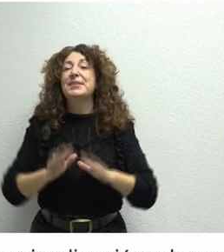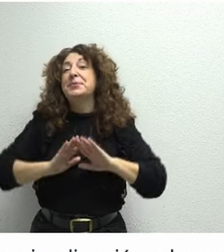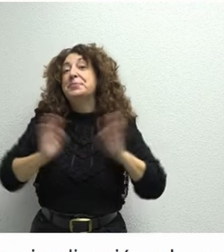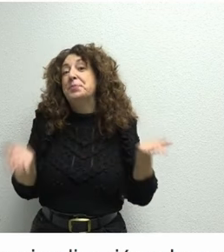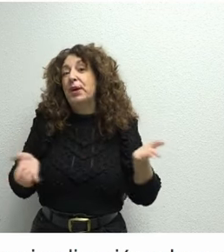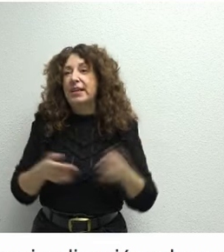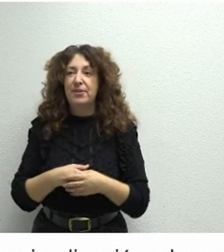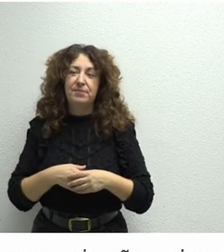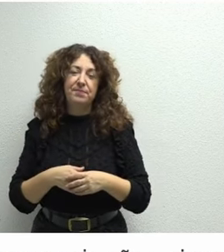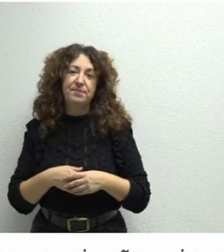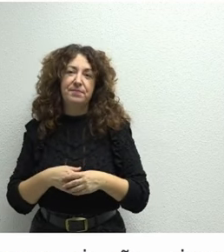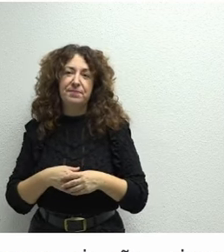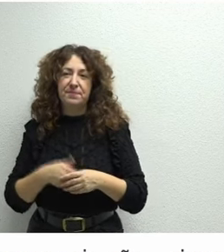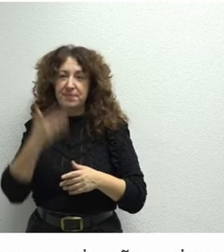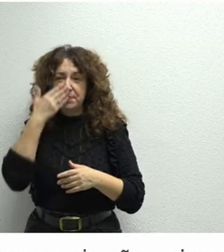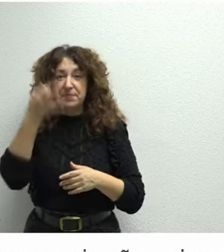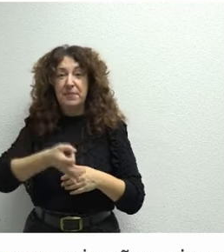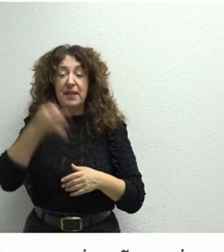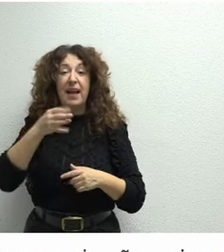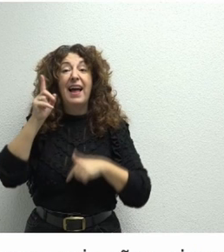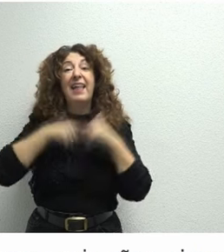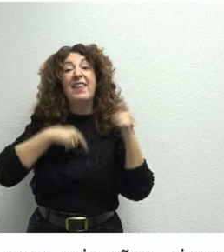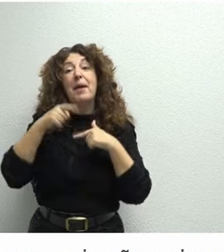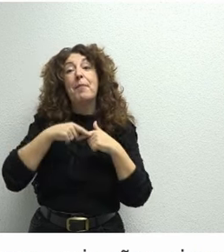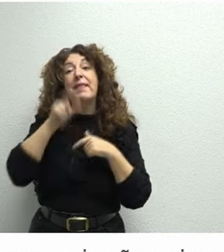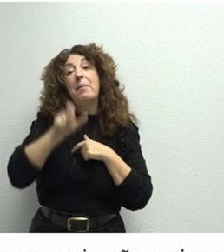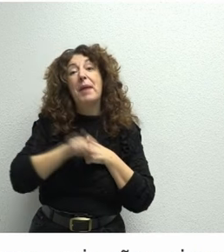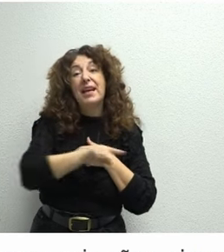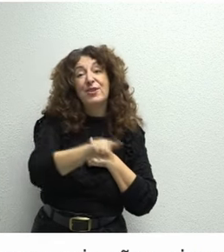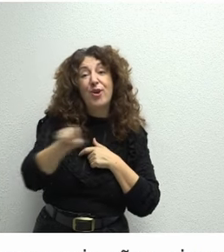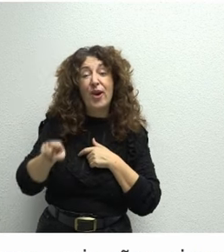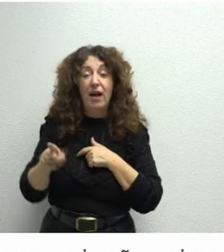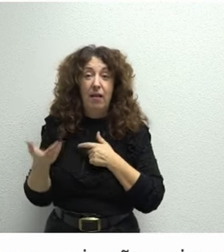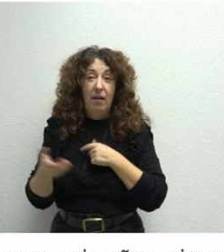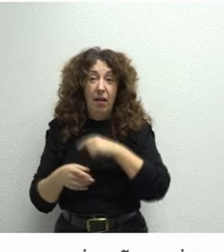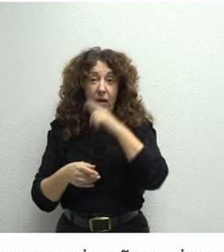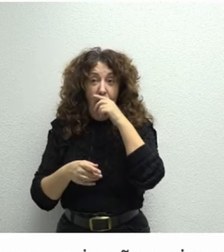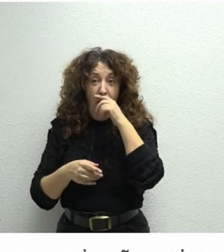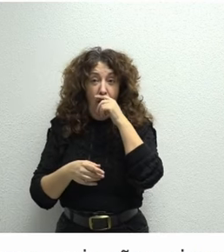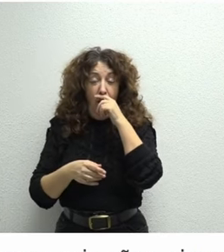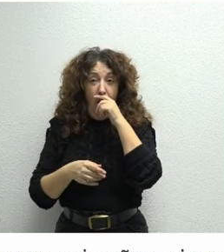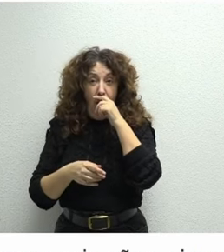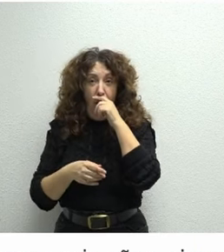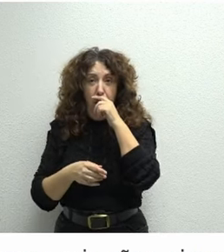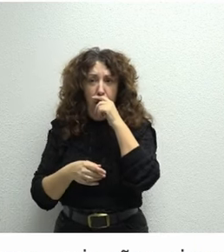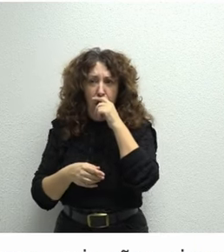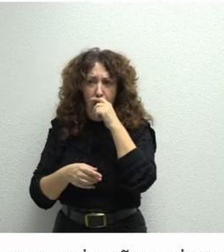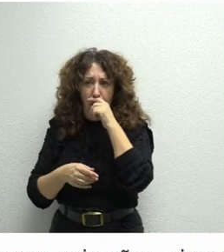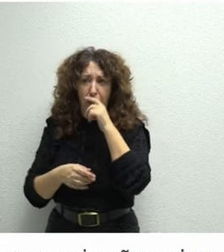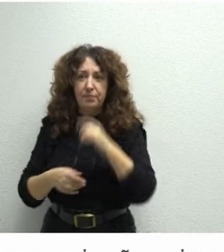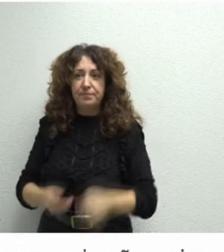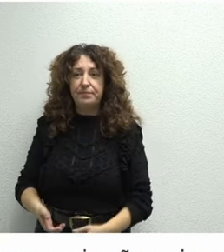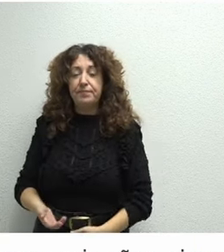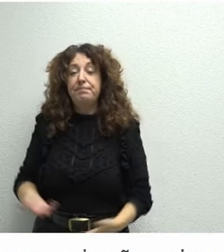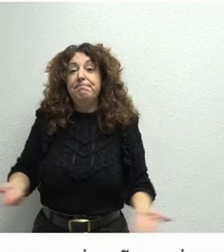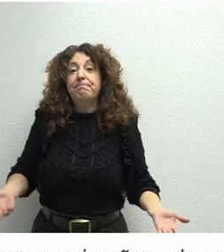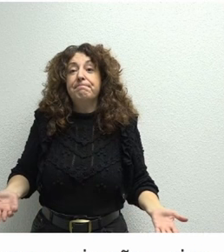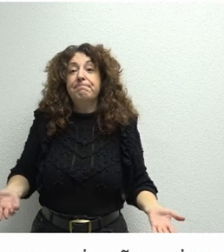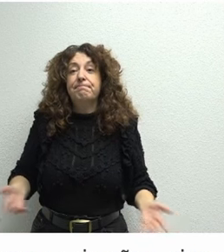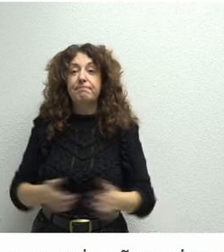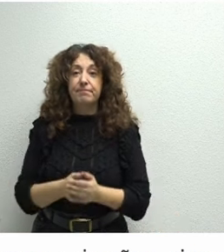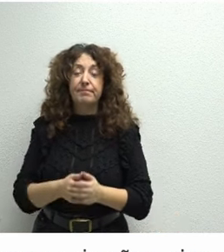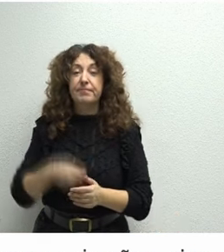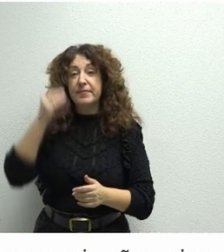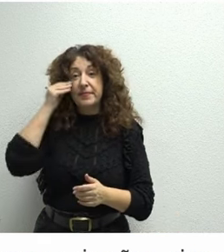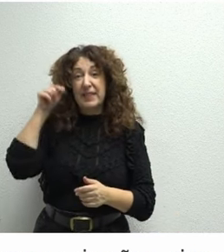bueno Es verdad que cuando depende demasiado a las personas pues pues bueno pues es un es una pena no pero bueno creemos que